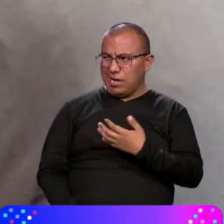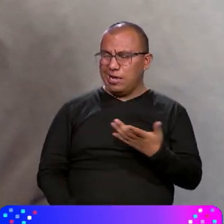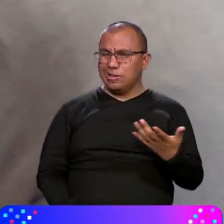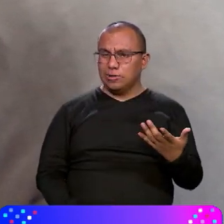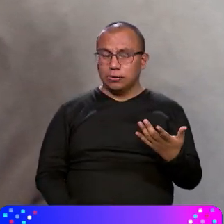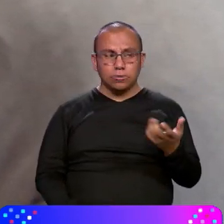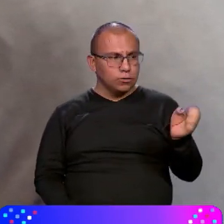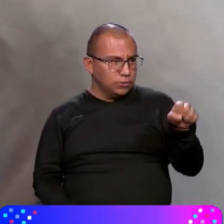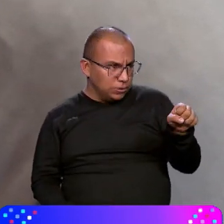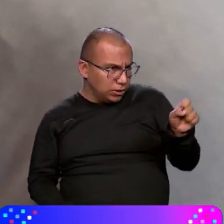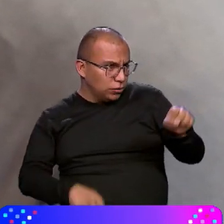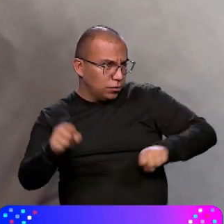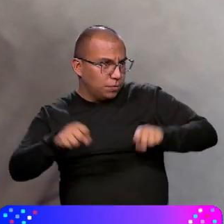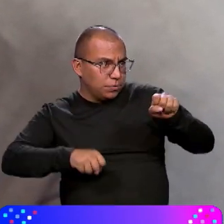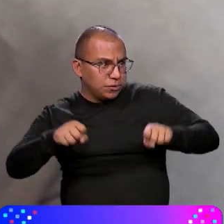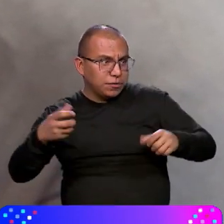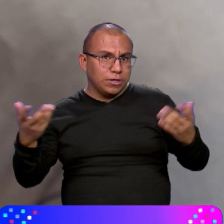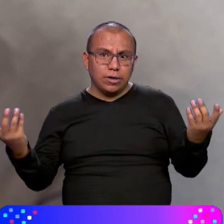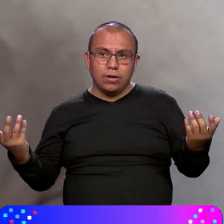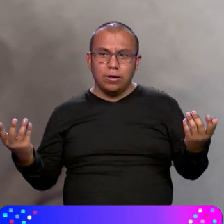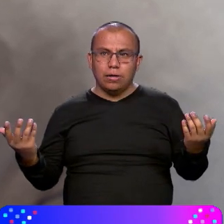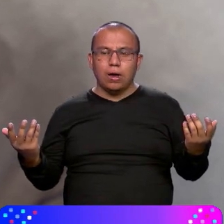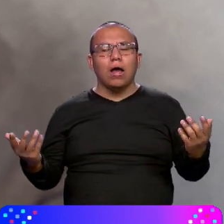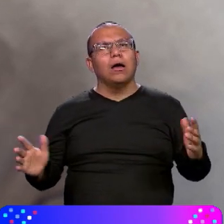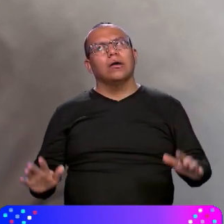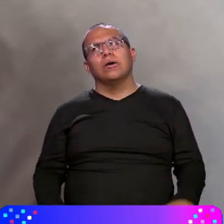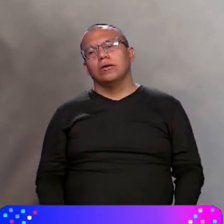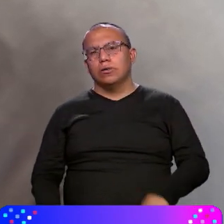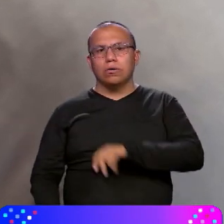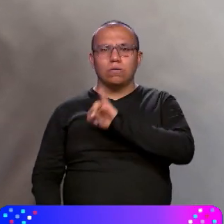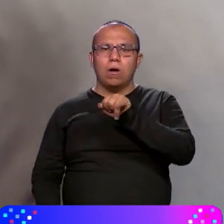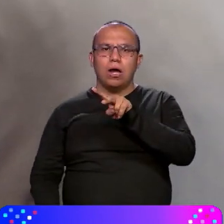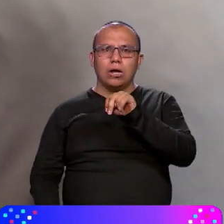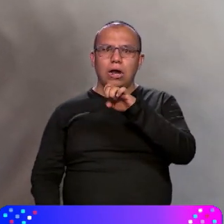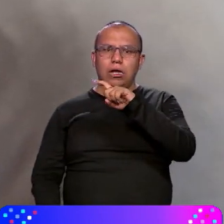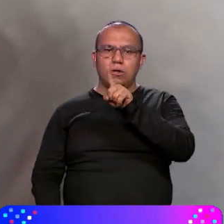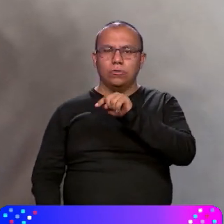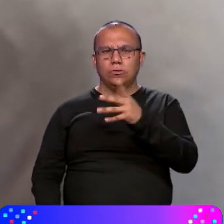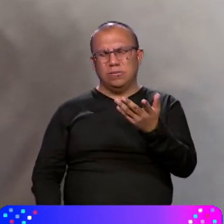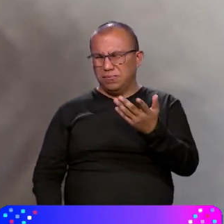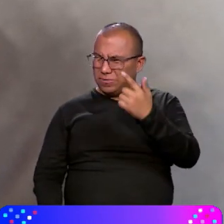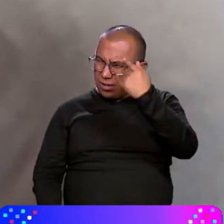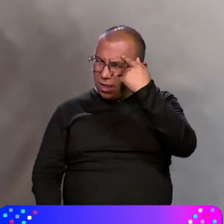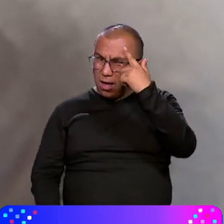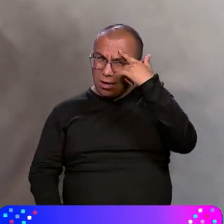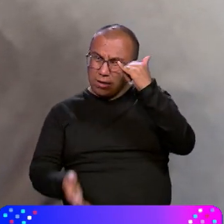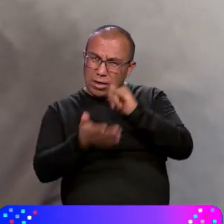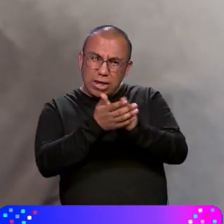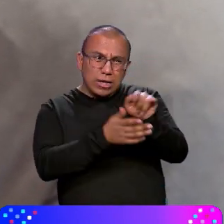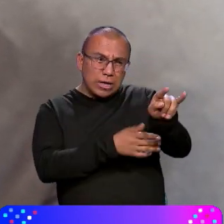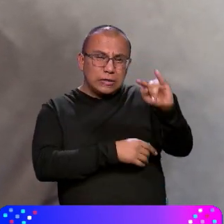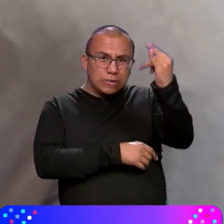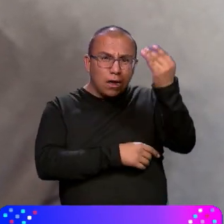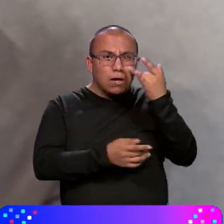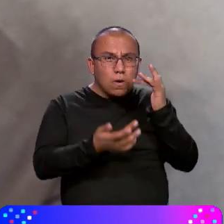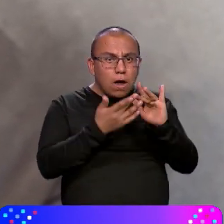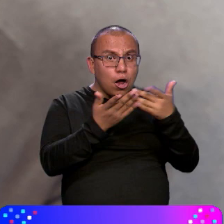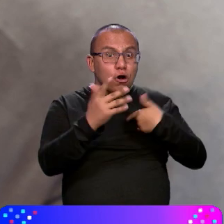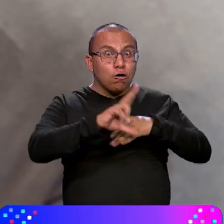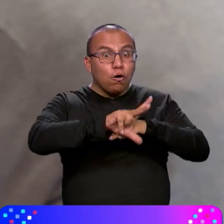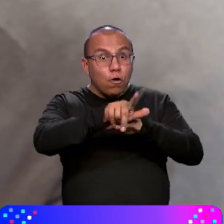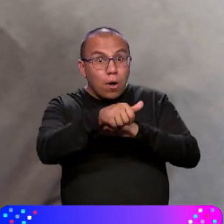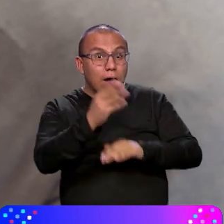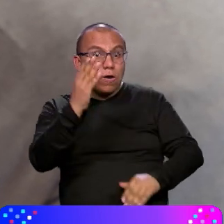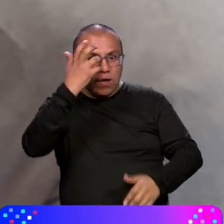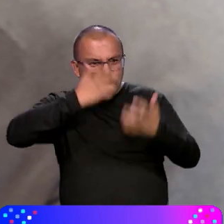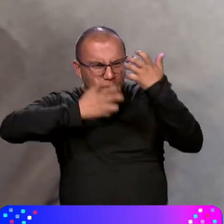Sí, es una opción. Pero... Ay, Juan Carlos. ¿Qué? ¿Qué? ¿Usted de verdad piensa que si esos muchachos se hubieran robado las